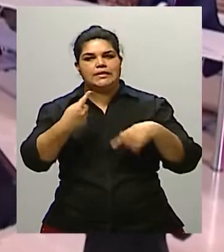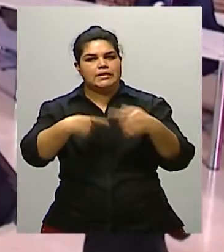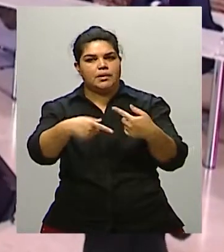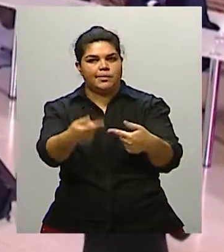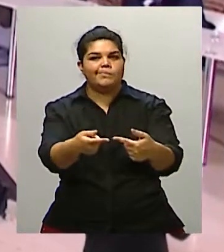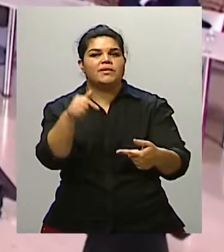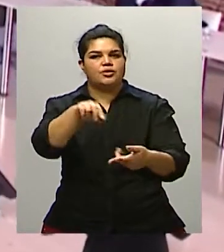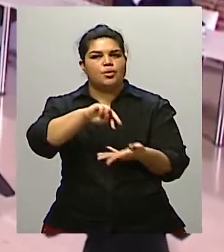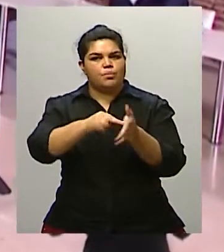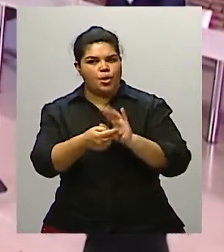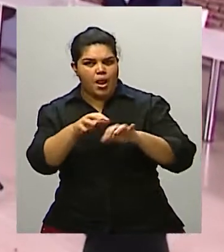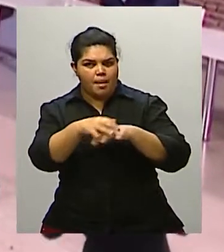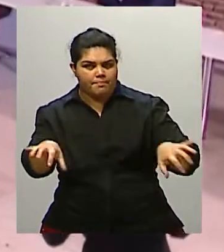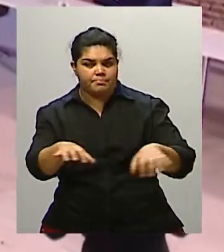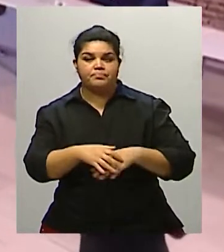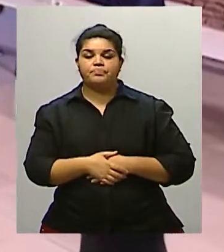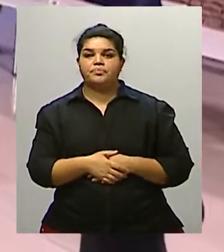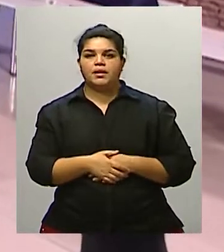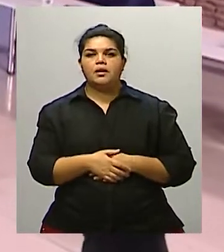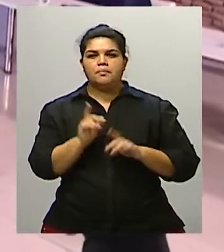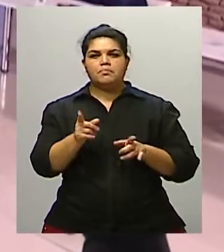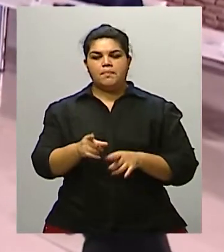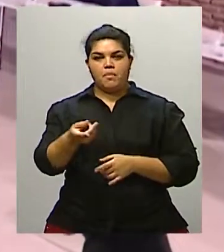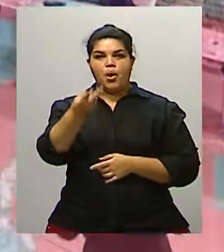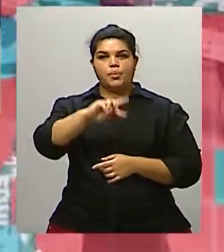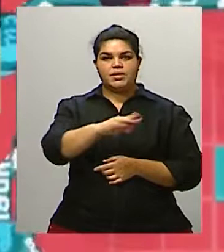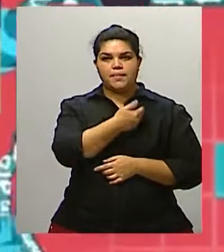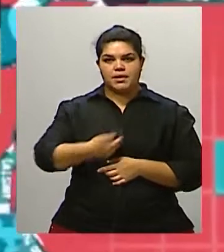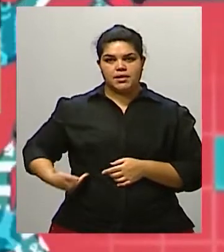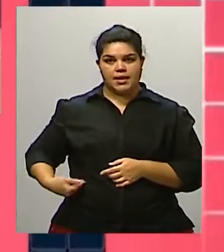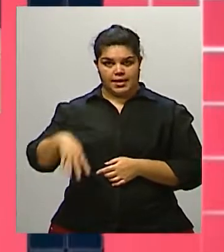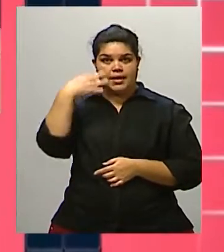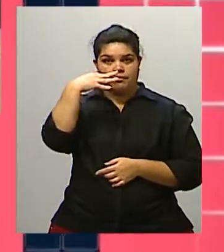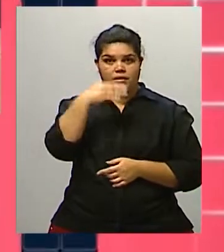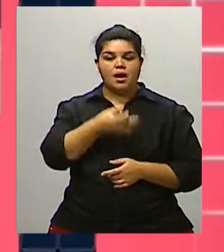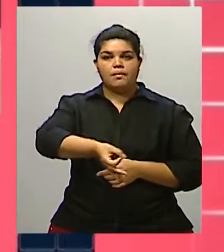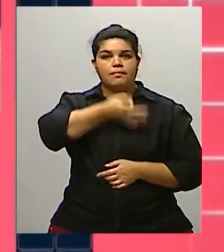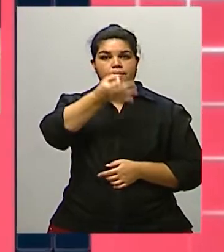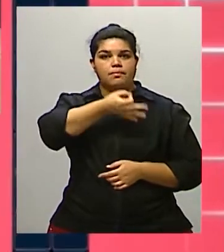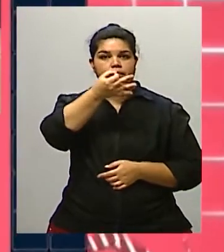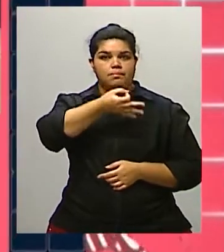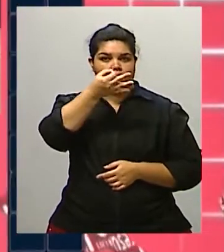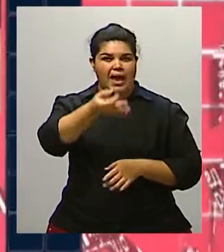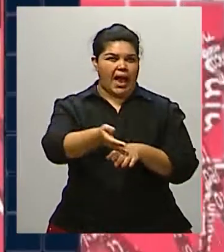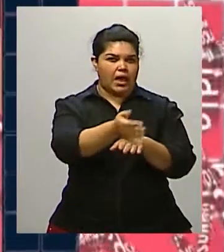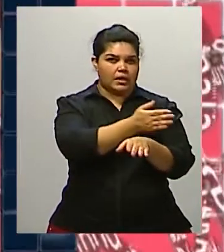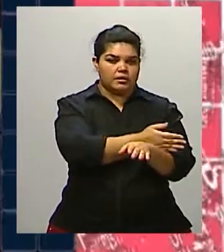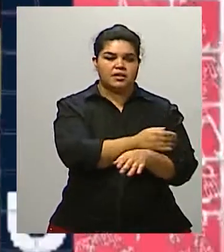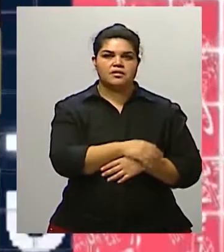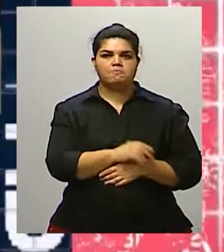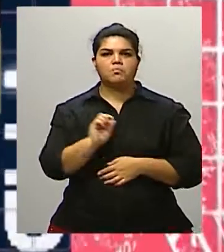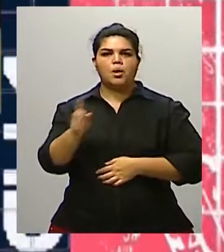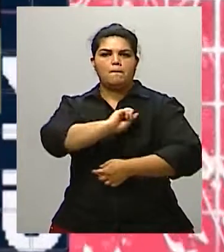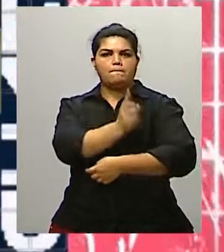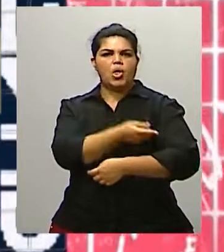momento escuchábamos en un discurso de la vicepresidenta decir que el poder a veces no lo tiene el presidente, ¿no?